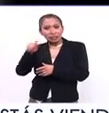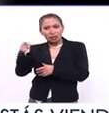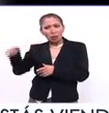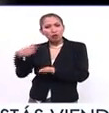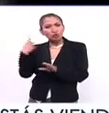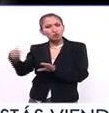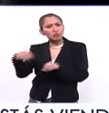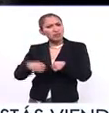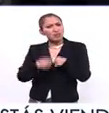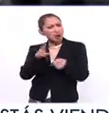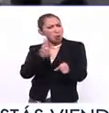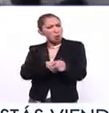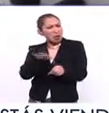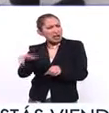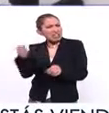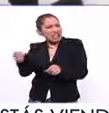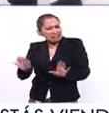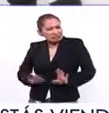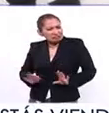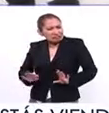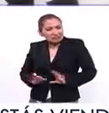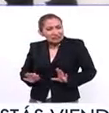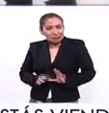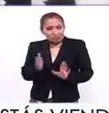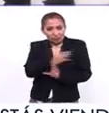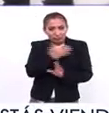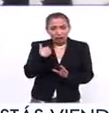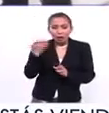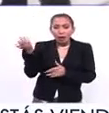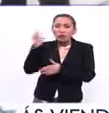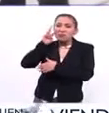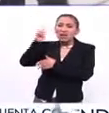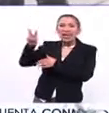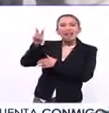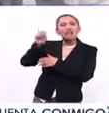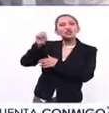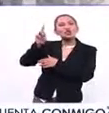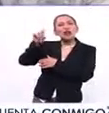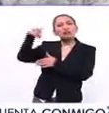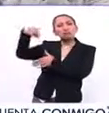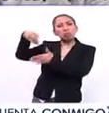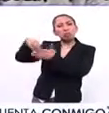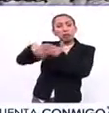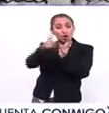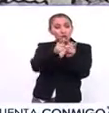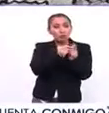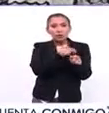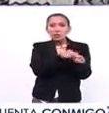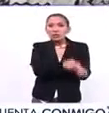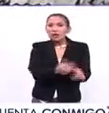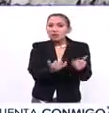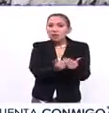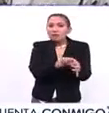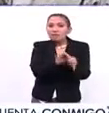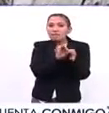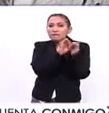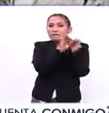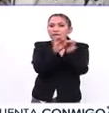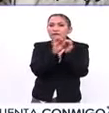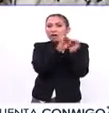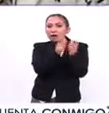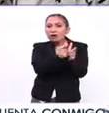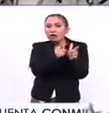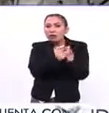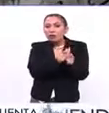más cotidianas. Yo creo que después del éxodo surrealista, ese grupo se mantuvo pues como